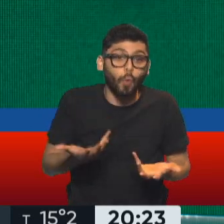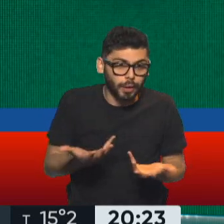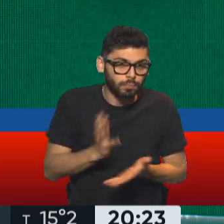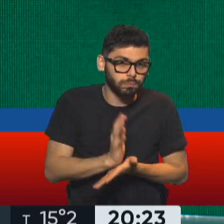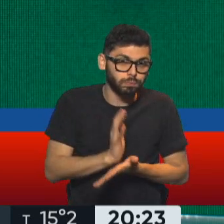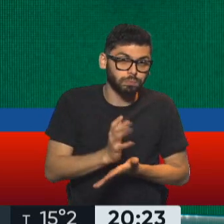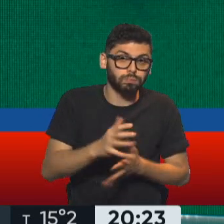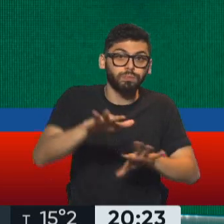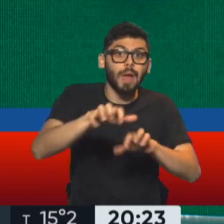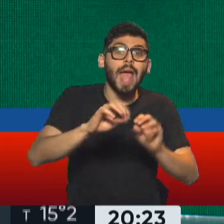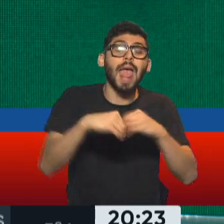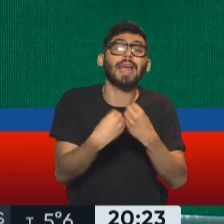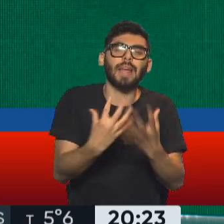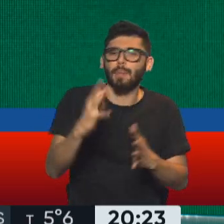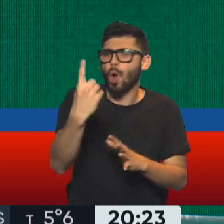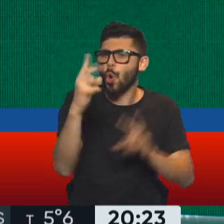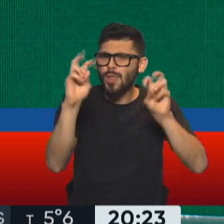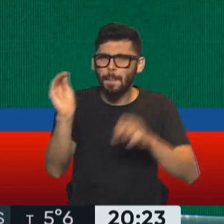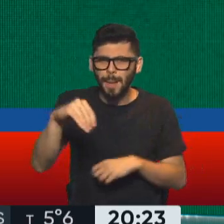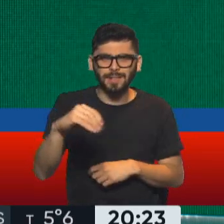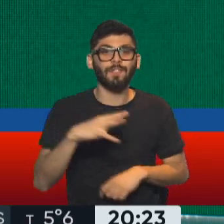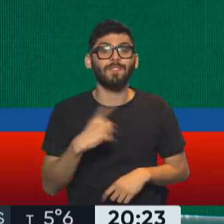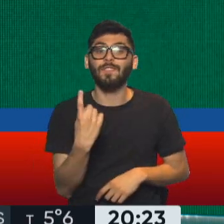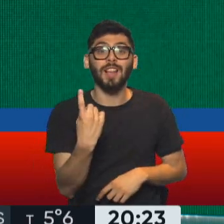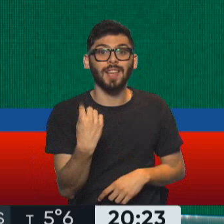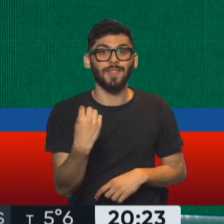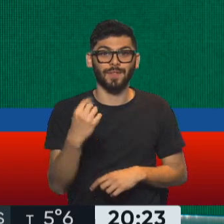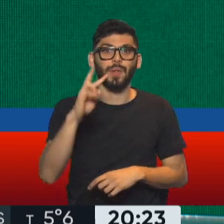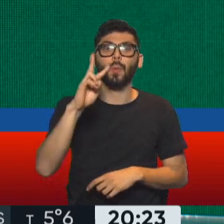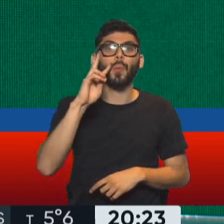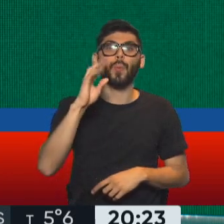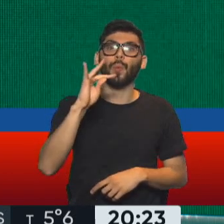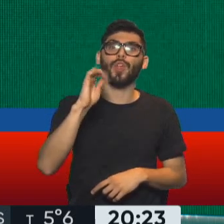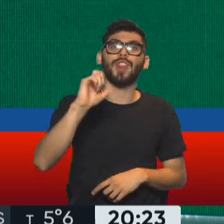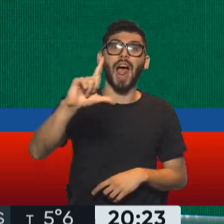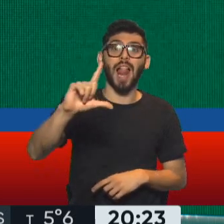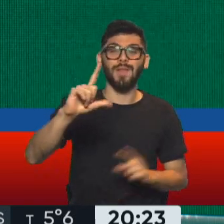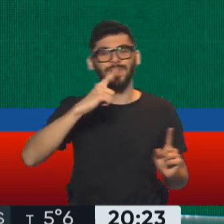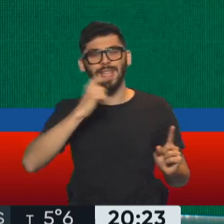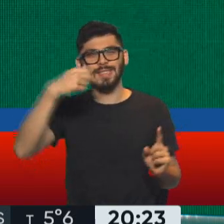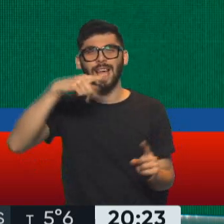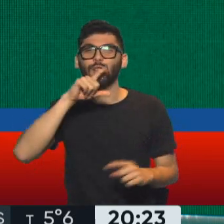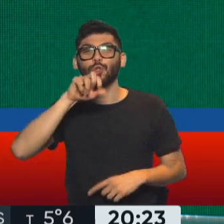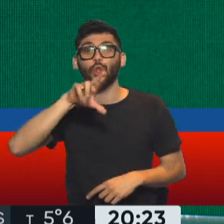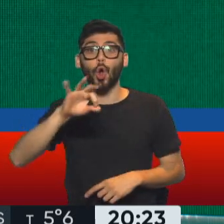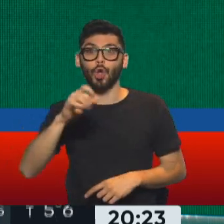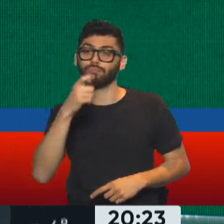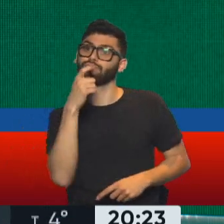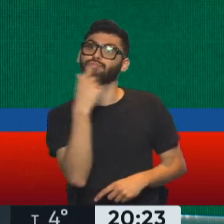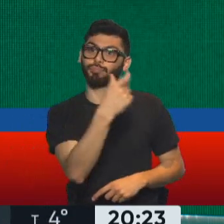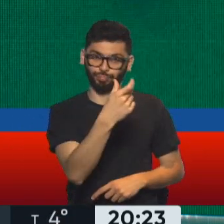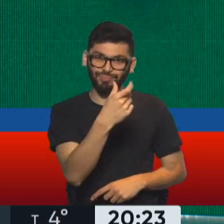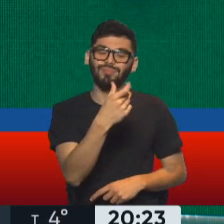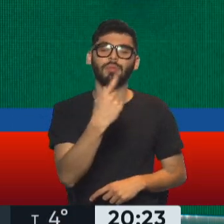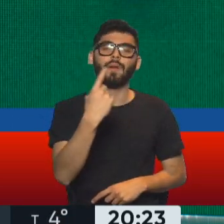lleva adelante. Bueno, y un tema más que queda ahí pendiente, que es la figura de María Eugenia Vidal, sobre la que Leandro Santoro hace alguna